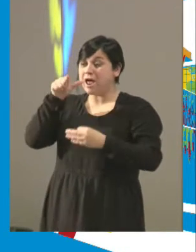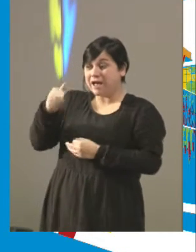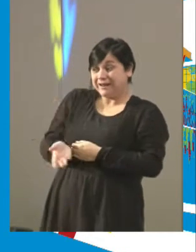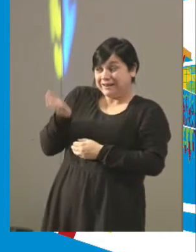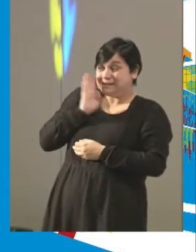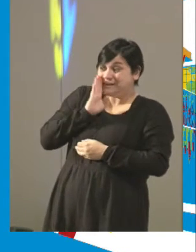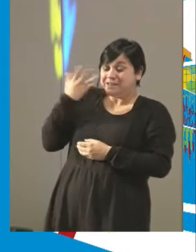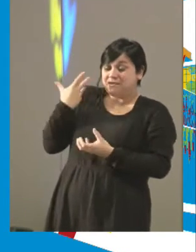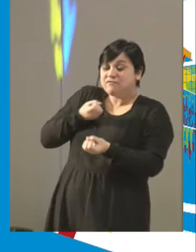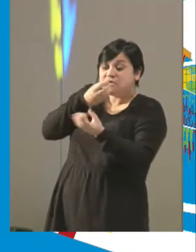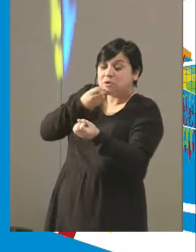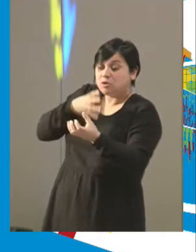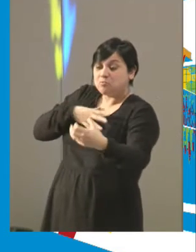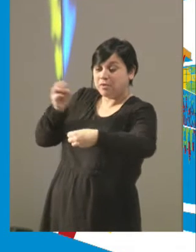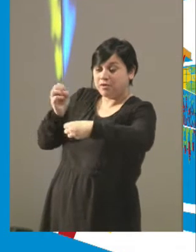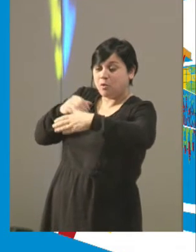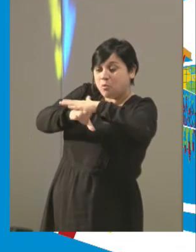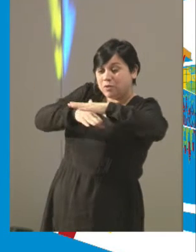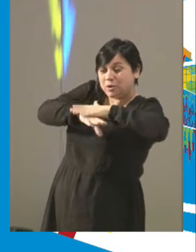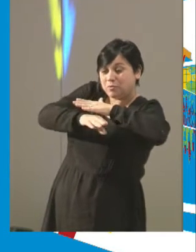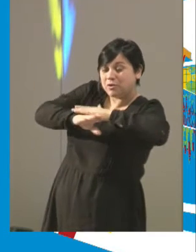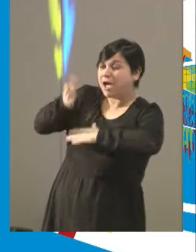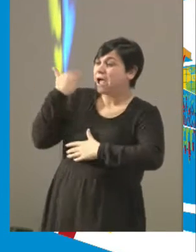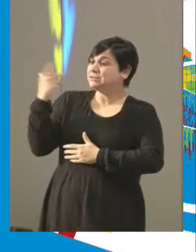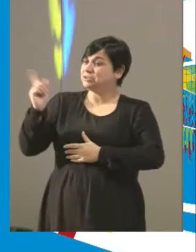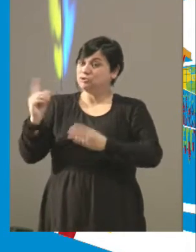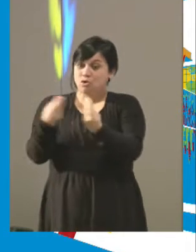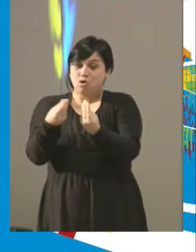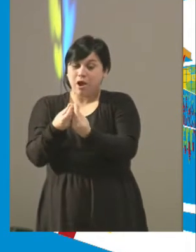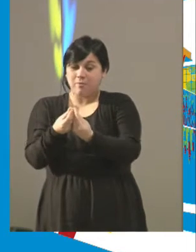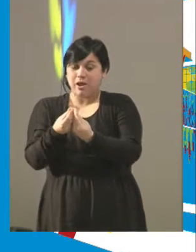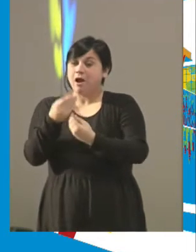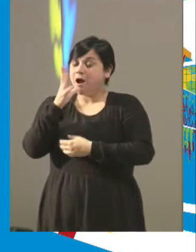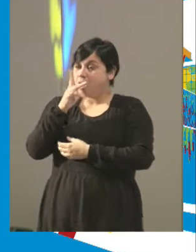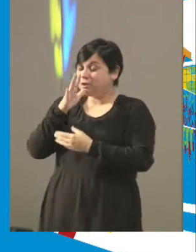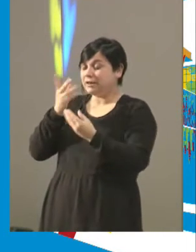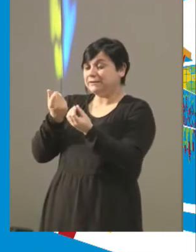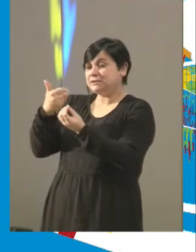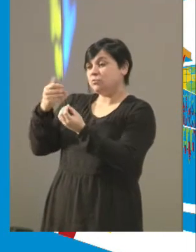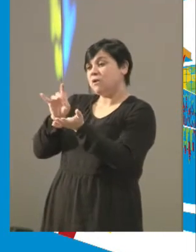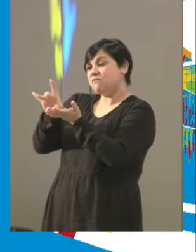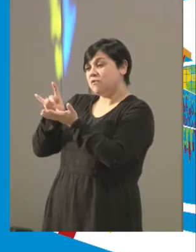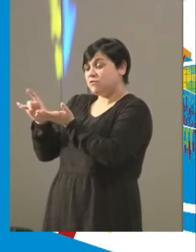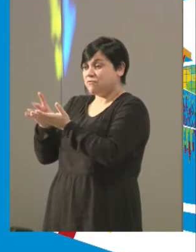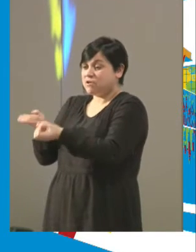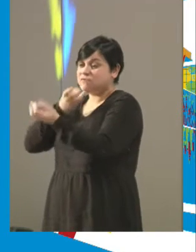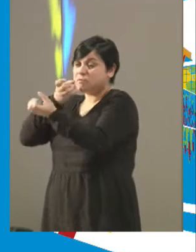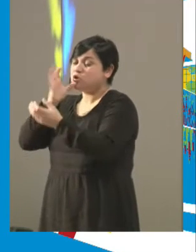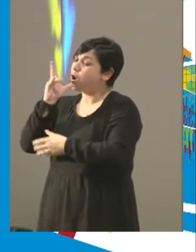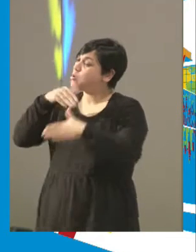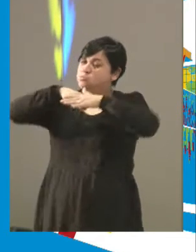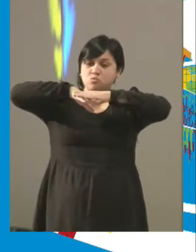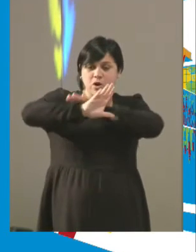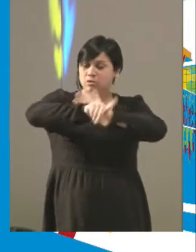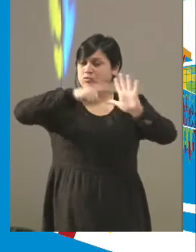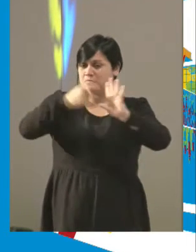información puede ser almacenada. Antes el grueso tenía que ser descartado porque no cabía en ningún sitio, pero ahora tenemos tecnologías de Big Data que nos permiten guardar toda